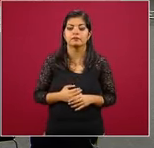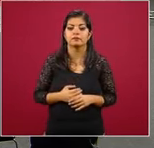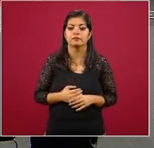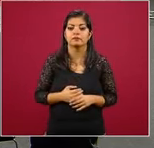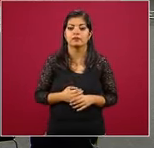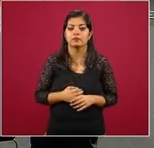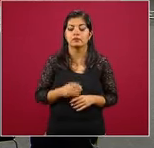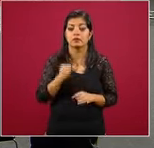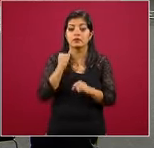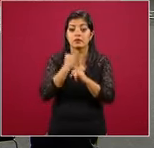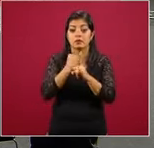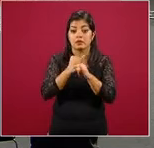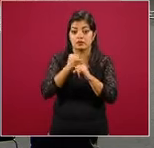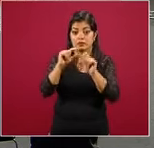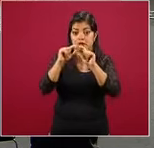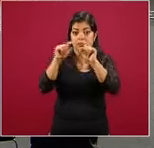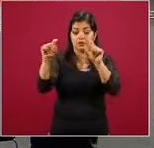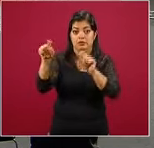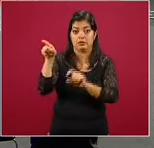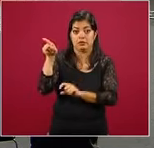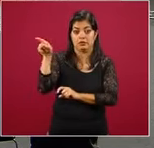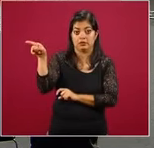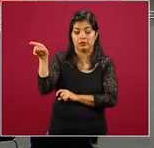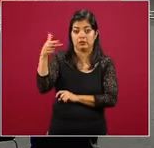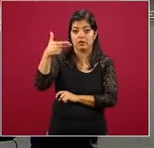La liga directa es esta,